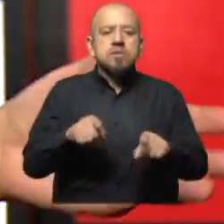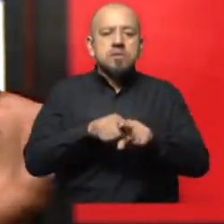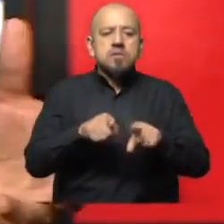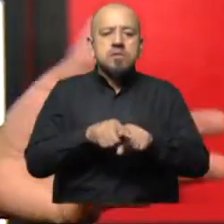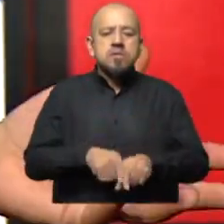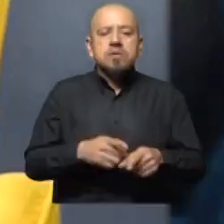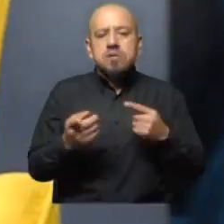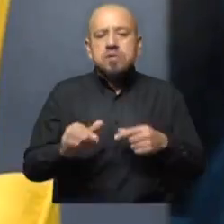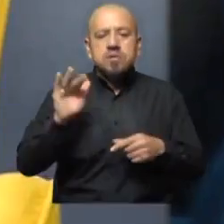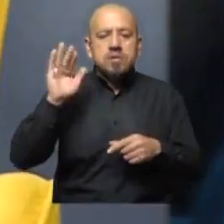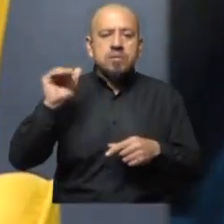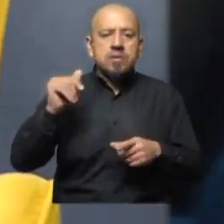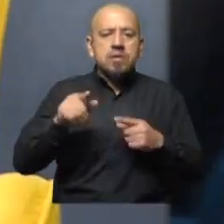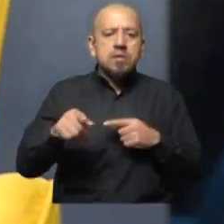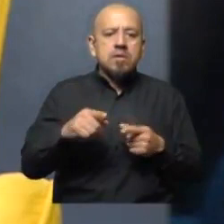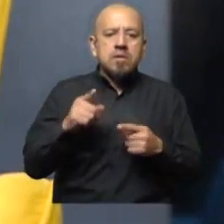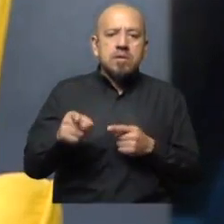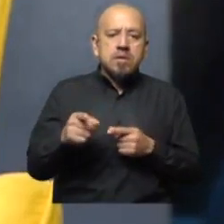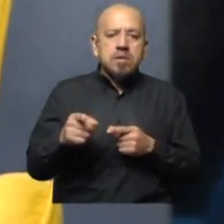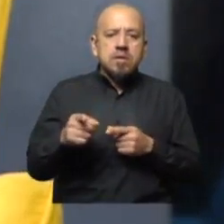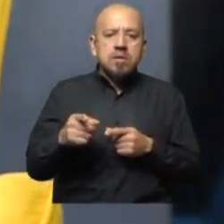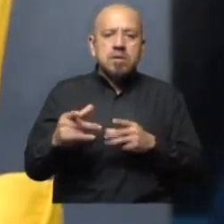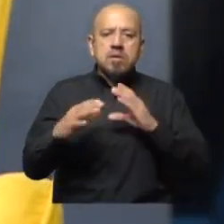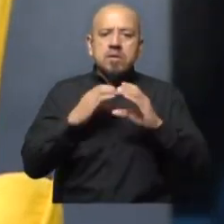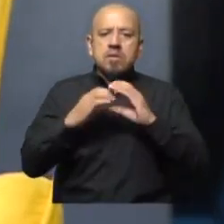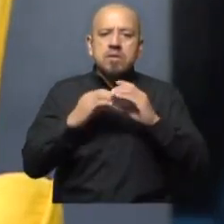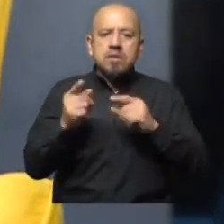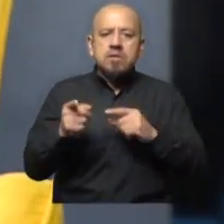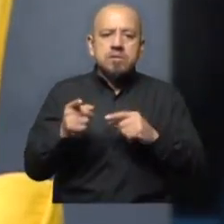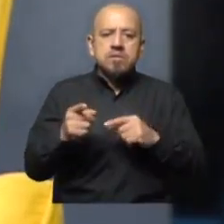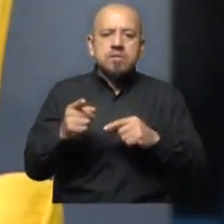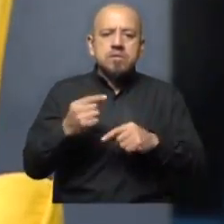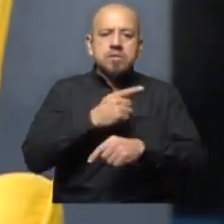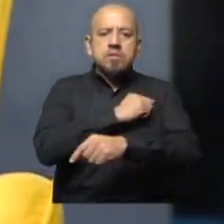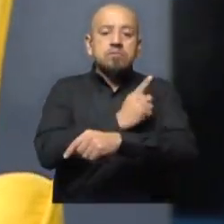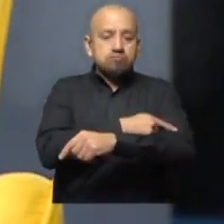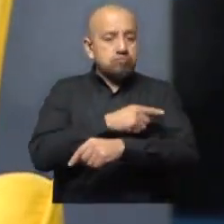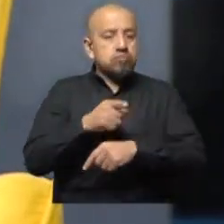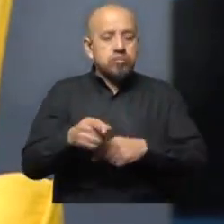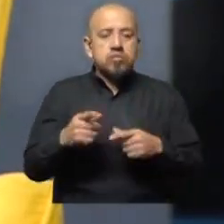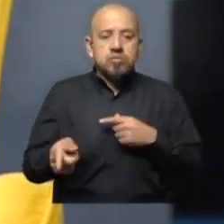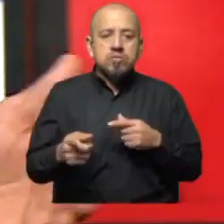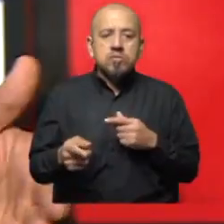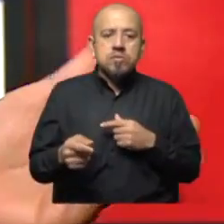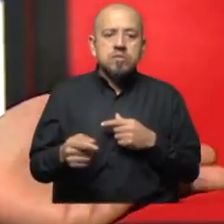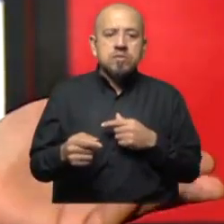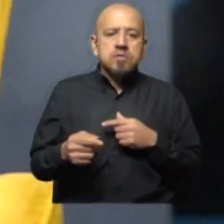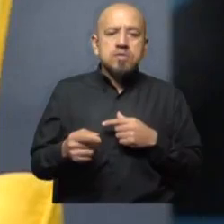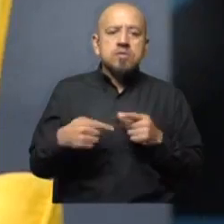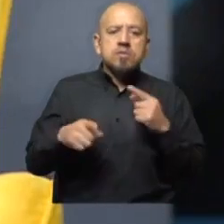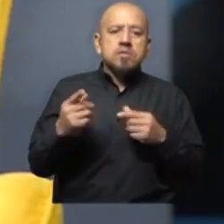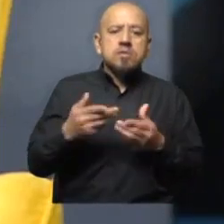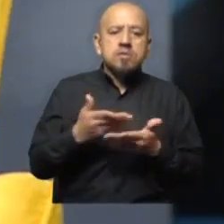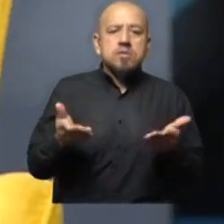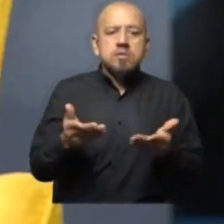despedir ustedes a más teniendo una energía muy poderosa total muy particular que nunca piedra como era arrollado